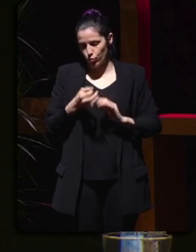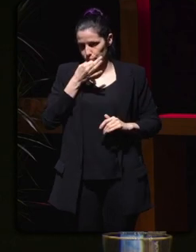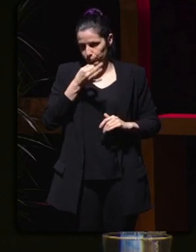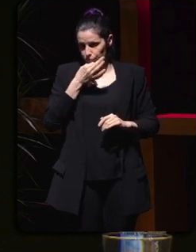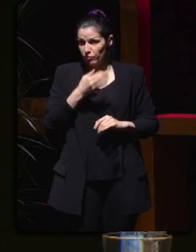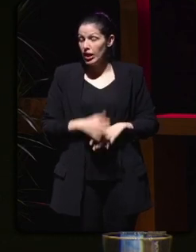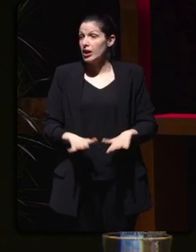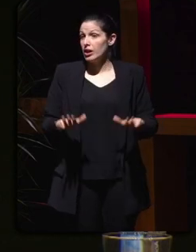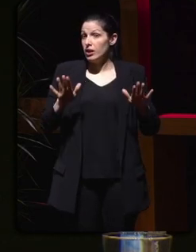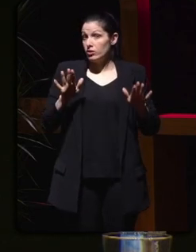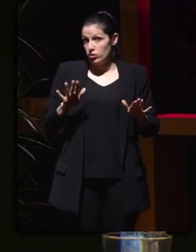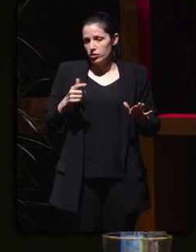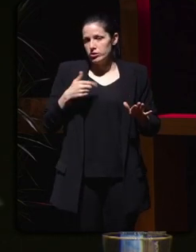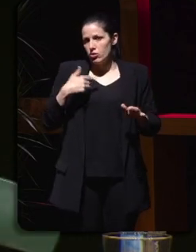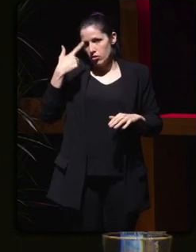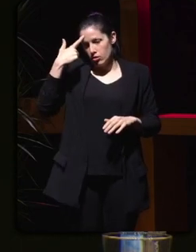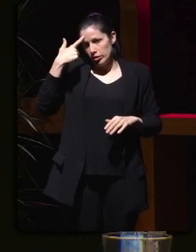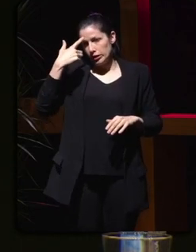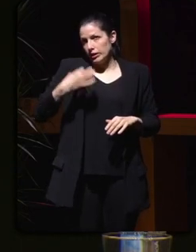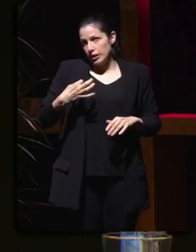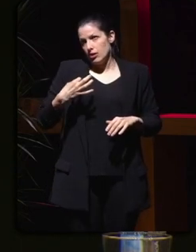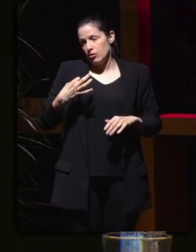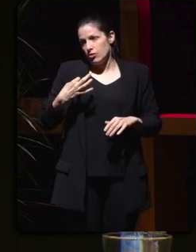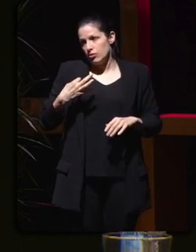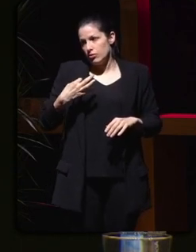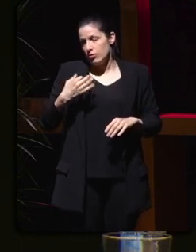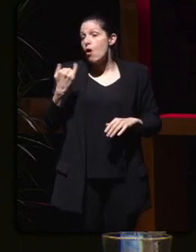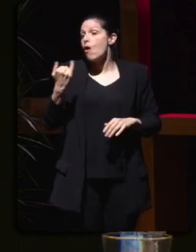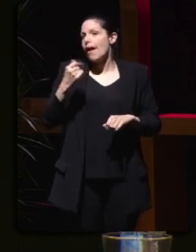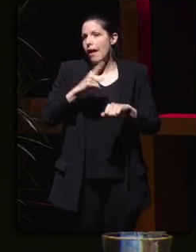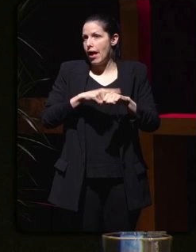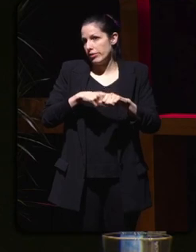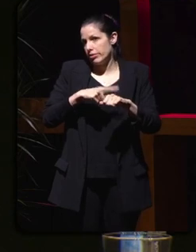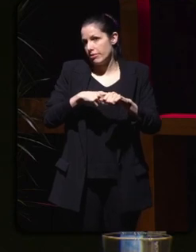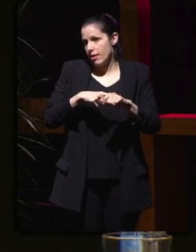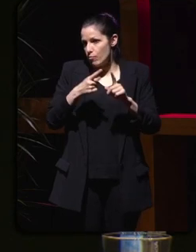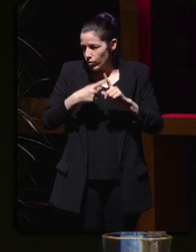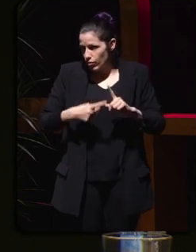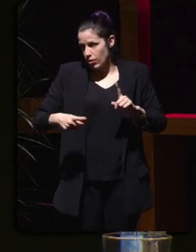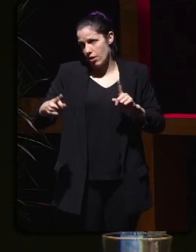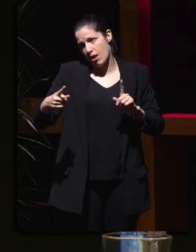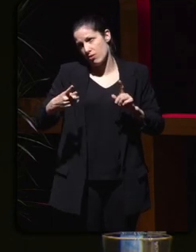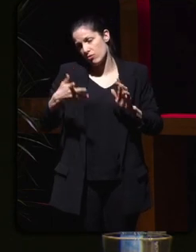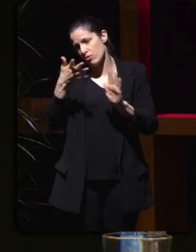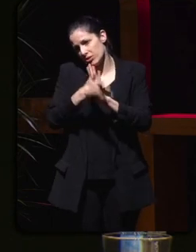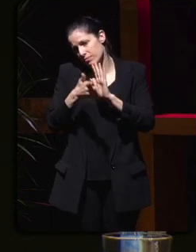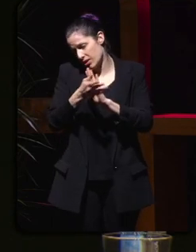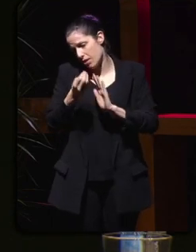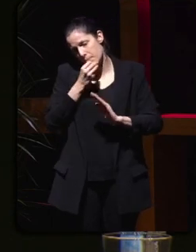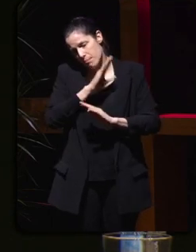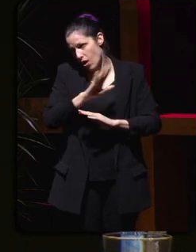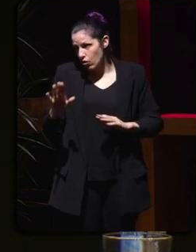tanto yo lo que creo Es que si hubiera tenido más tiempo podría haberlo explicado mejor y si leer los libros